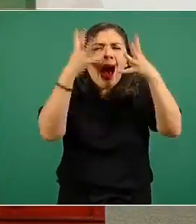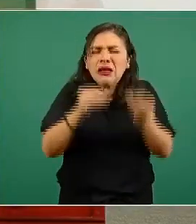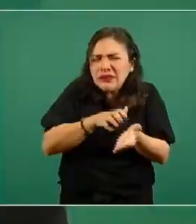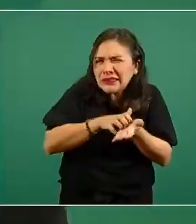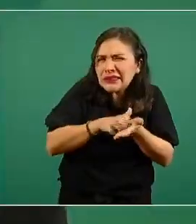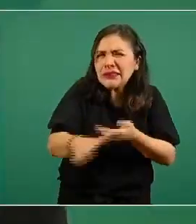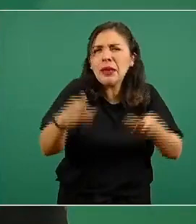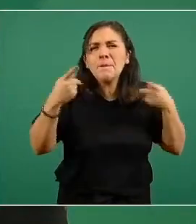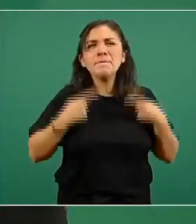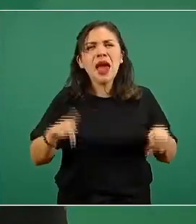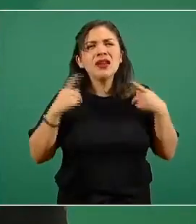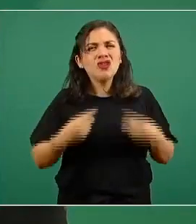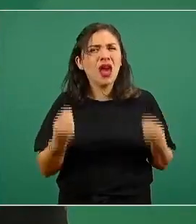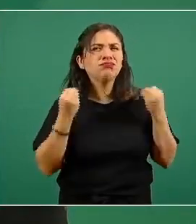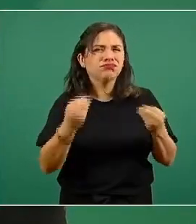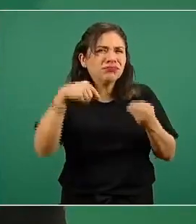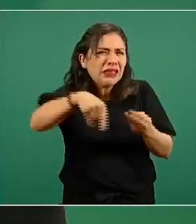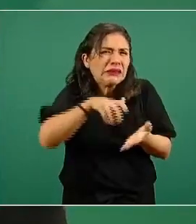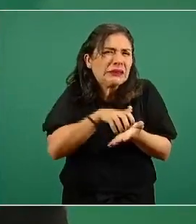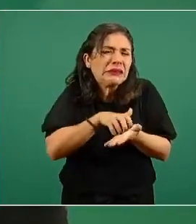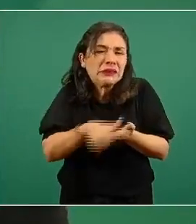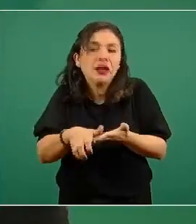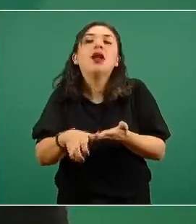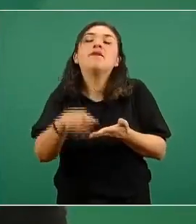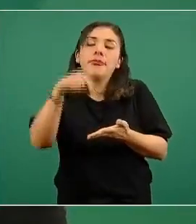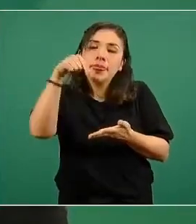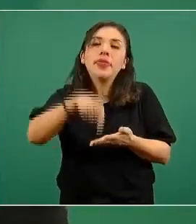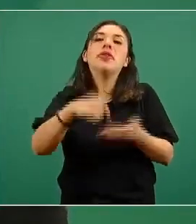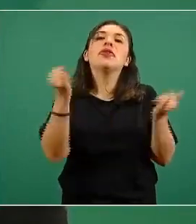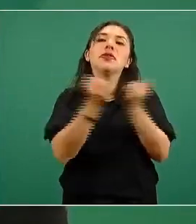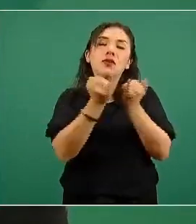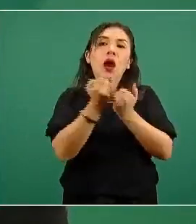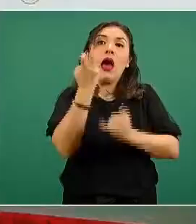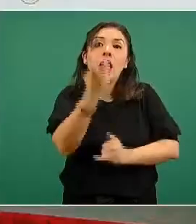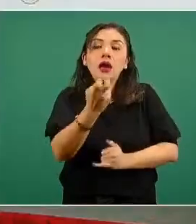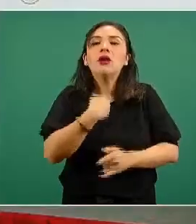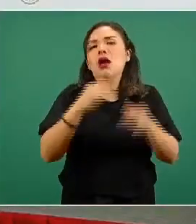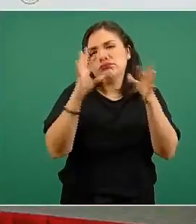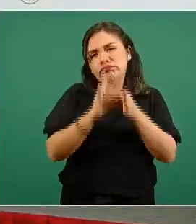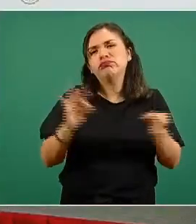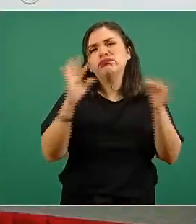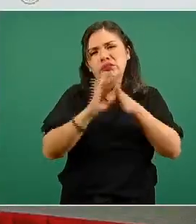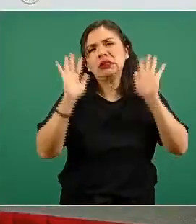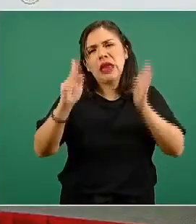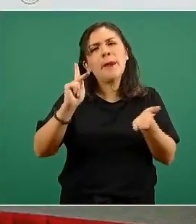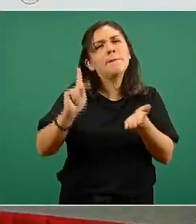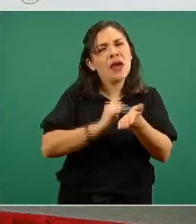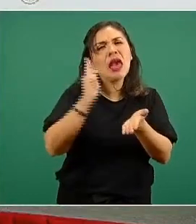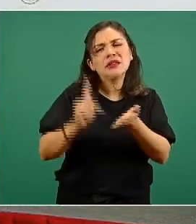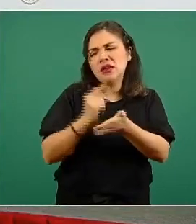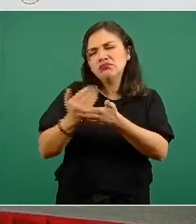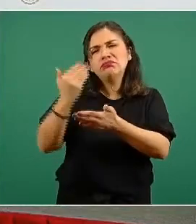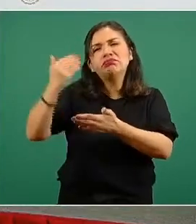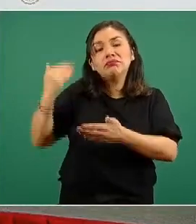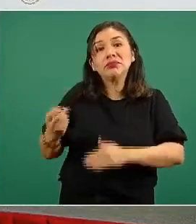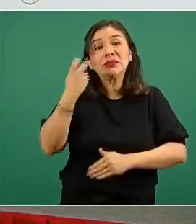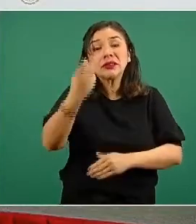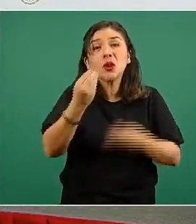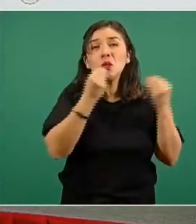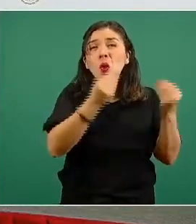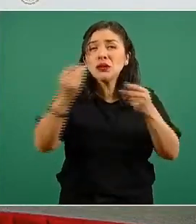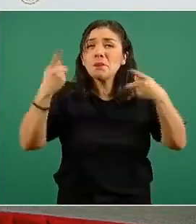poblada de nuestro país, y esto también lo hemos comentado en diversas ocasiones. Esta